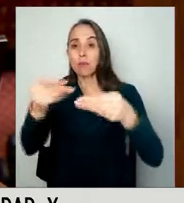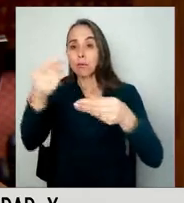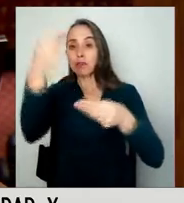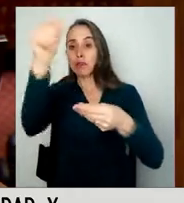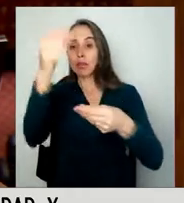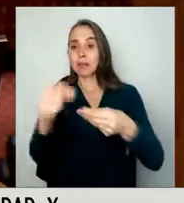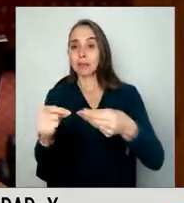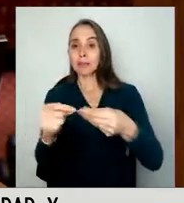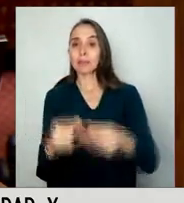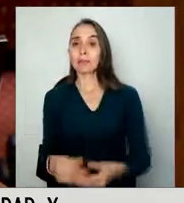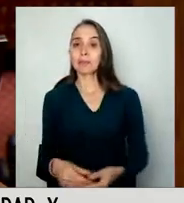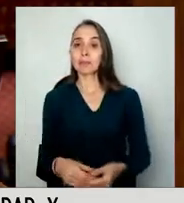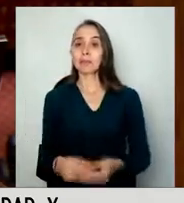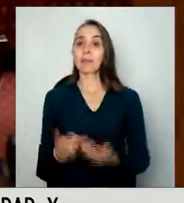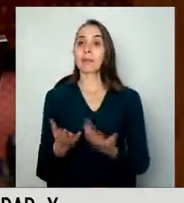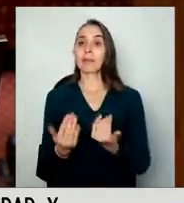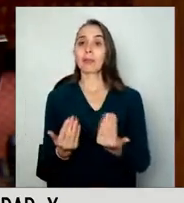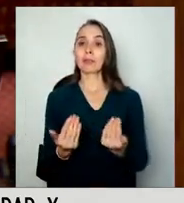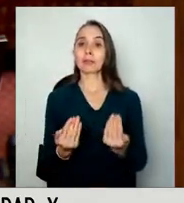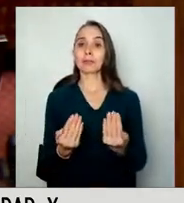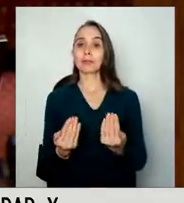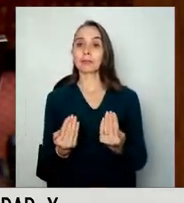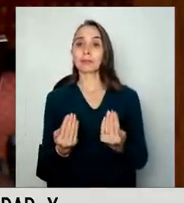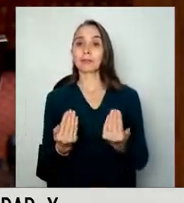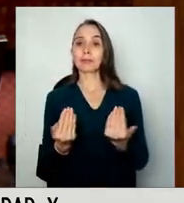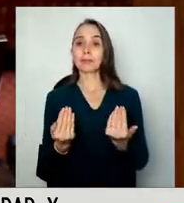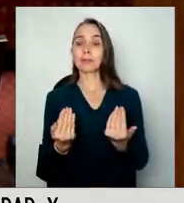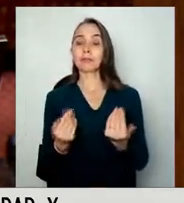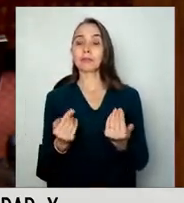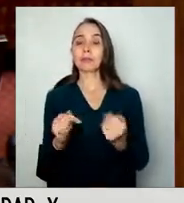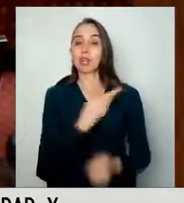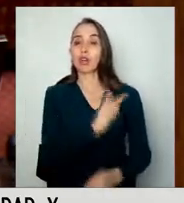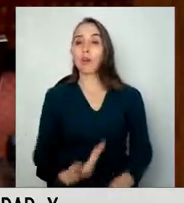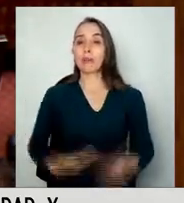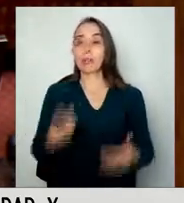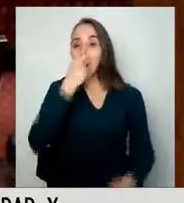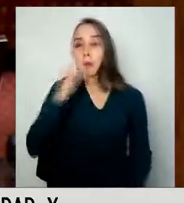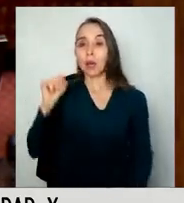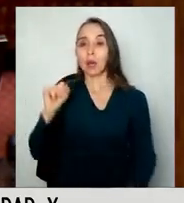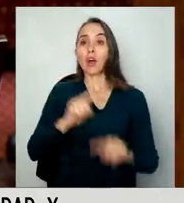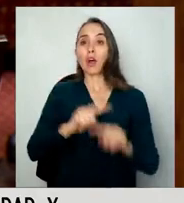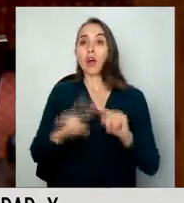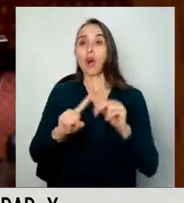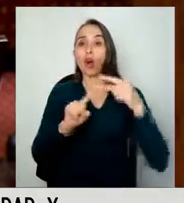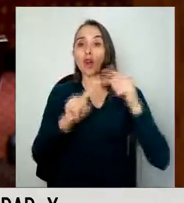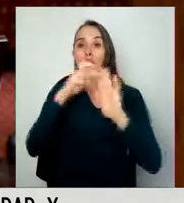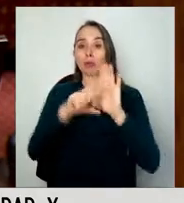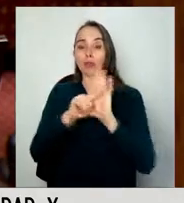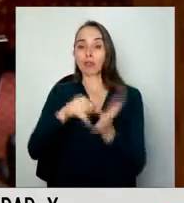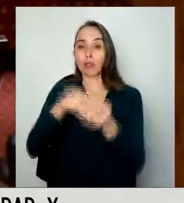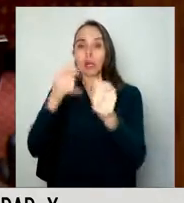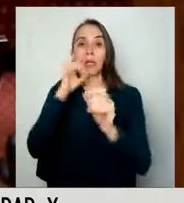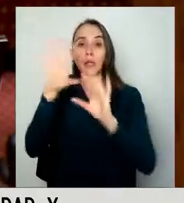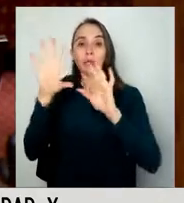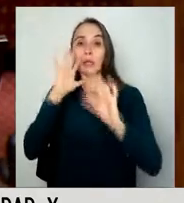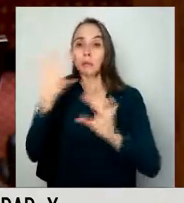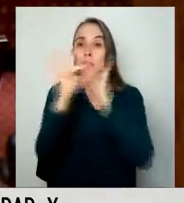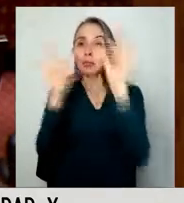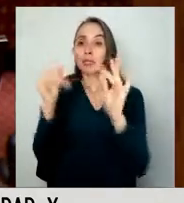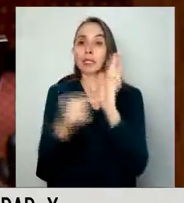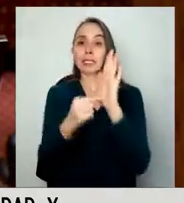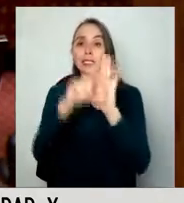esperemos que el actual gobierno pueda presentar otro proyecto porque a la luz de los hechos este ya está quedando corto